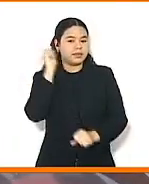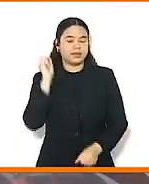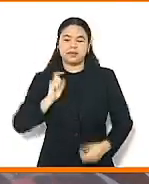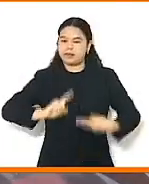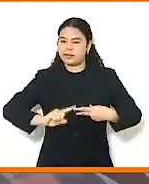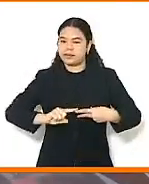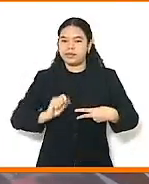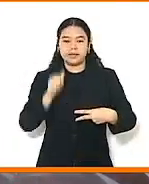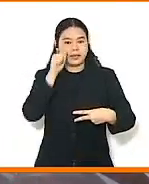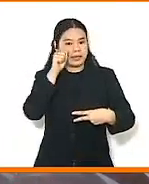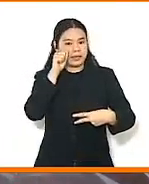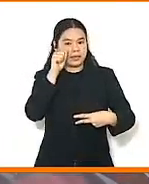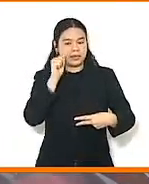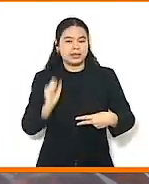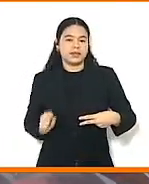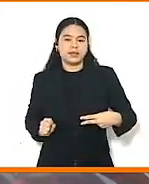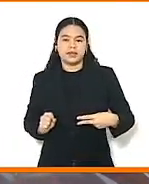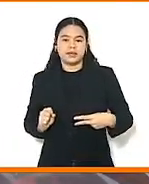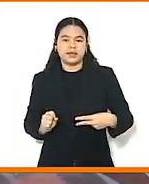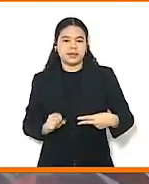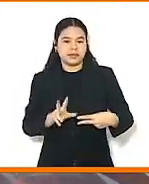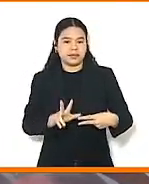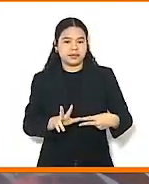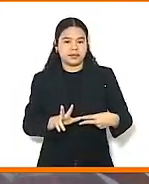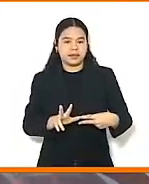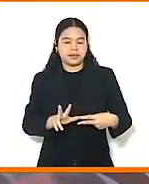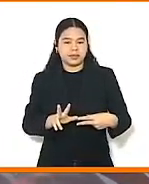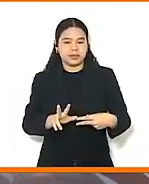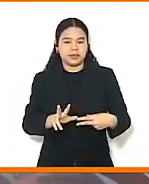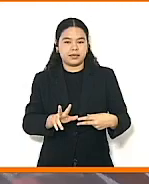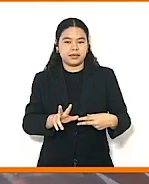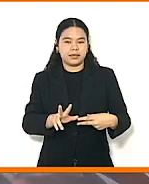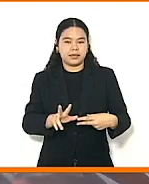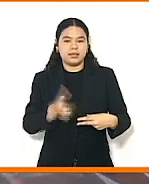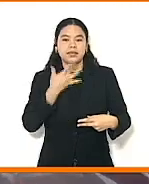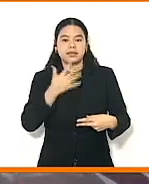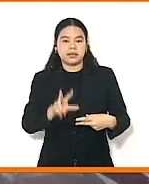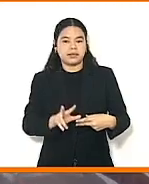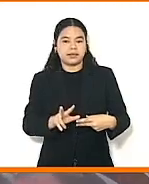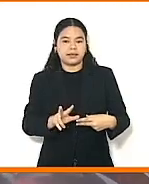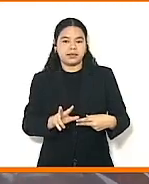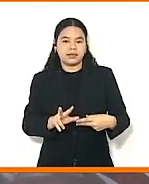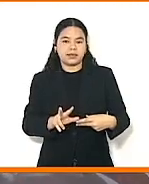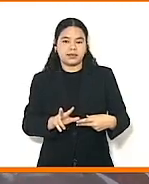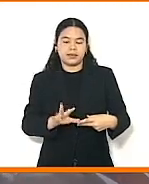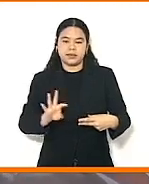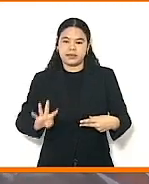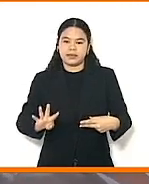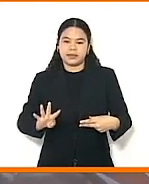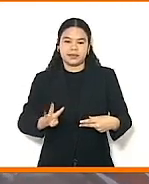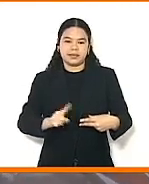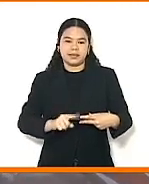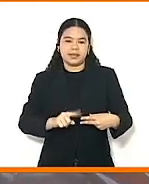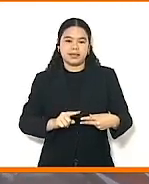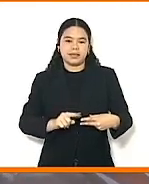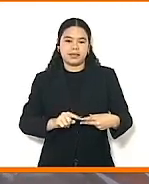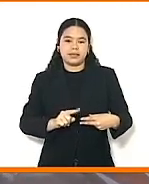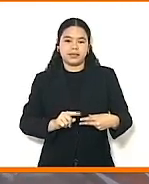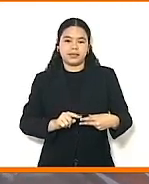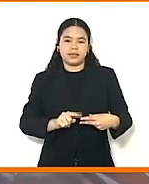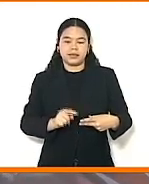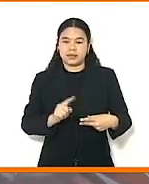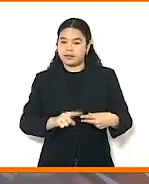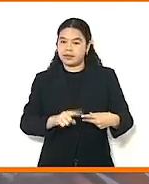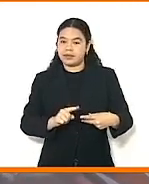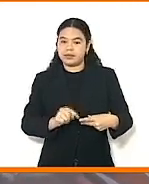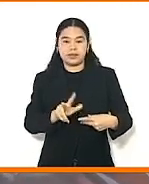dígito. Atentos. Este es el 3. Segundo dígito, suerte. Este es el 4. Primer número favorecido para